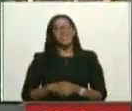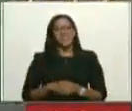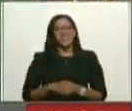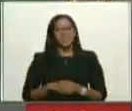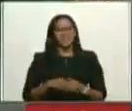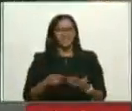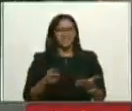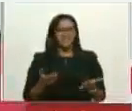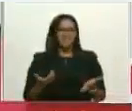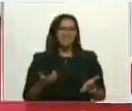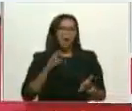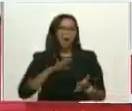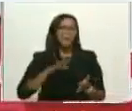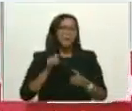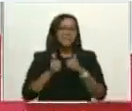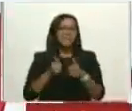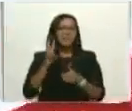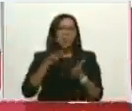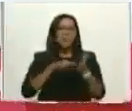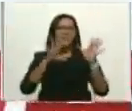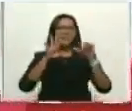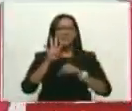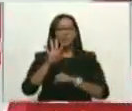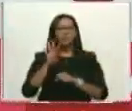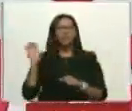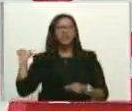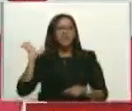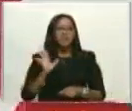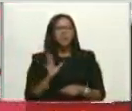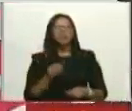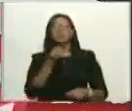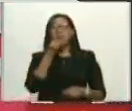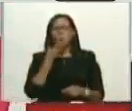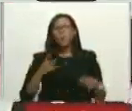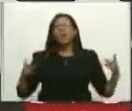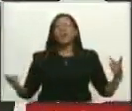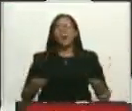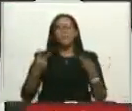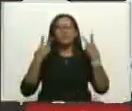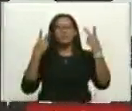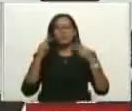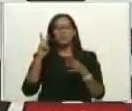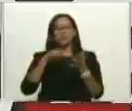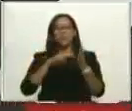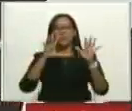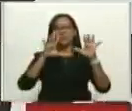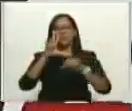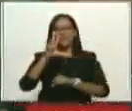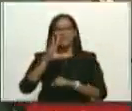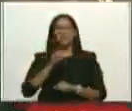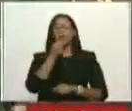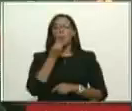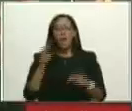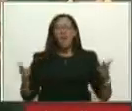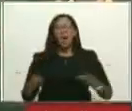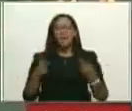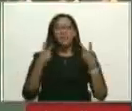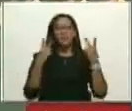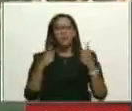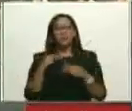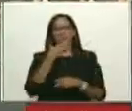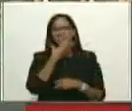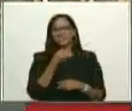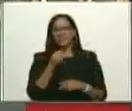Estábamos, fíjense, empezando 2014, veníamos de una buena victoria 2013. Buena victoria, diciembre